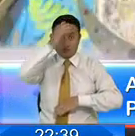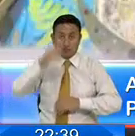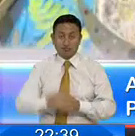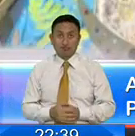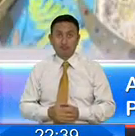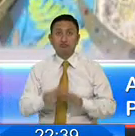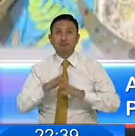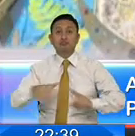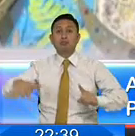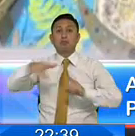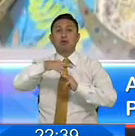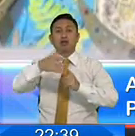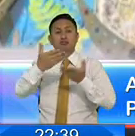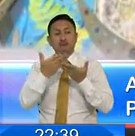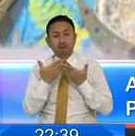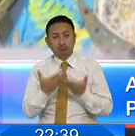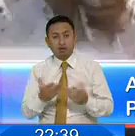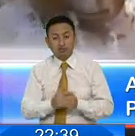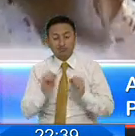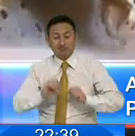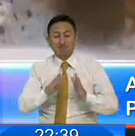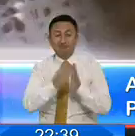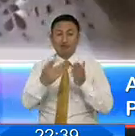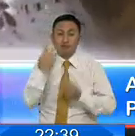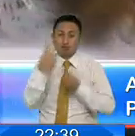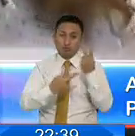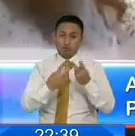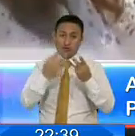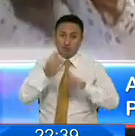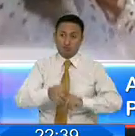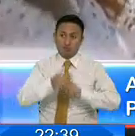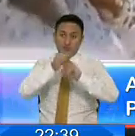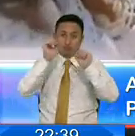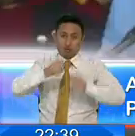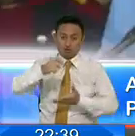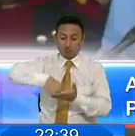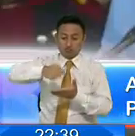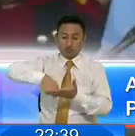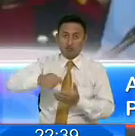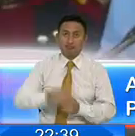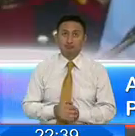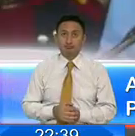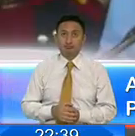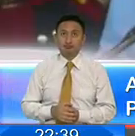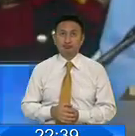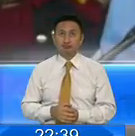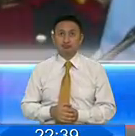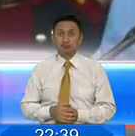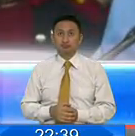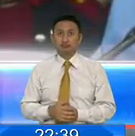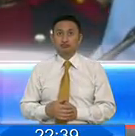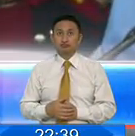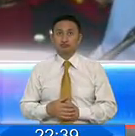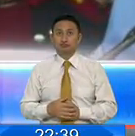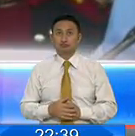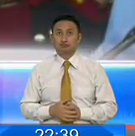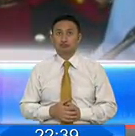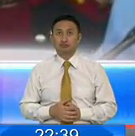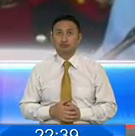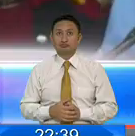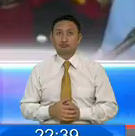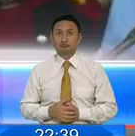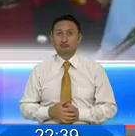ambiente cordial, y firmaron el libro de visitantes ilustres para incorporarse a la misa. No se trata de una unidad